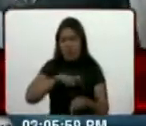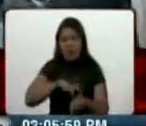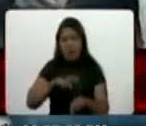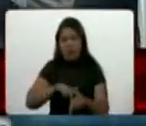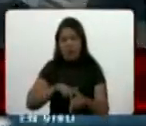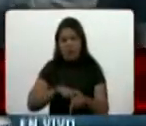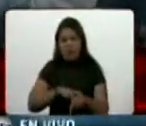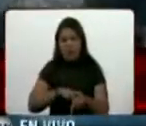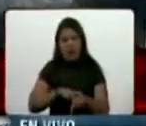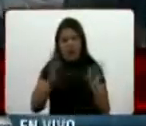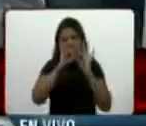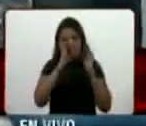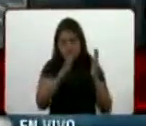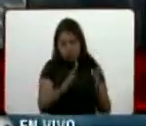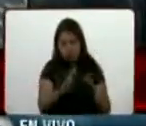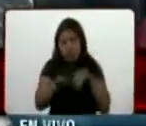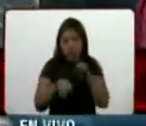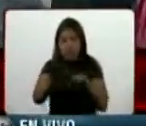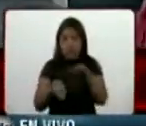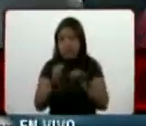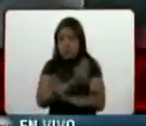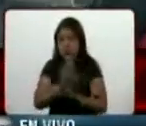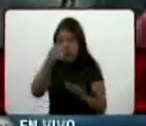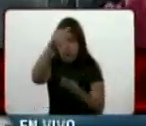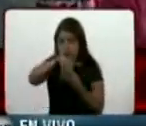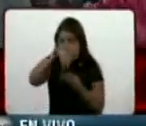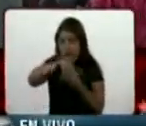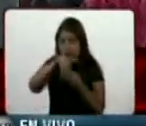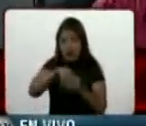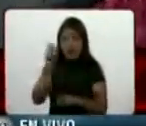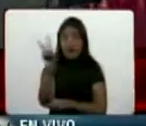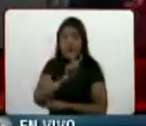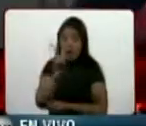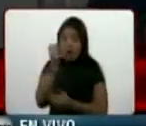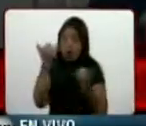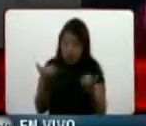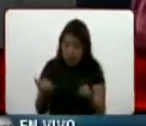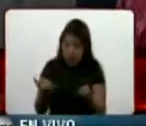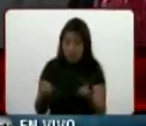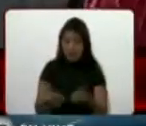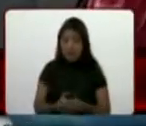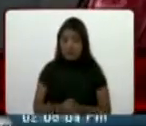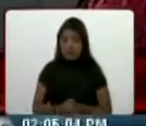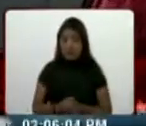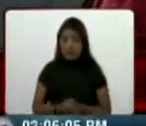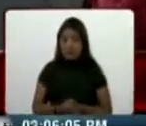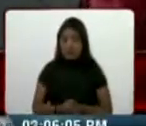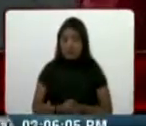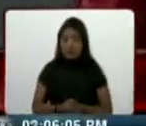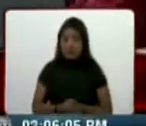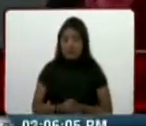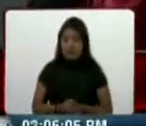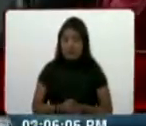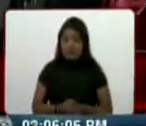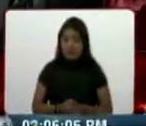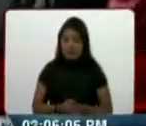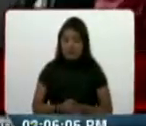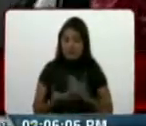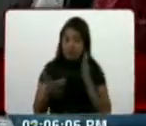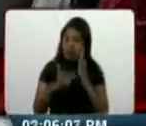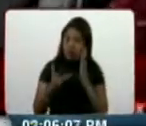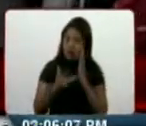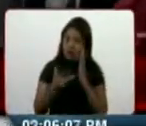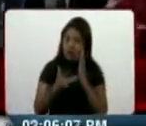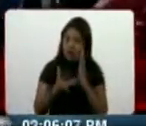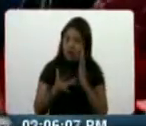sencilla, el sistema automatizado de voto ha llevado a que Venezuela hoy sea vanguardia en materia tecnológica en